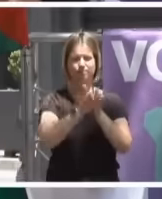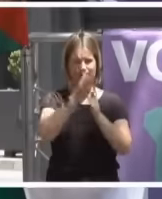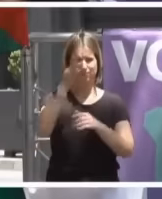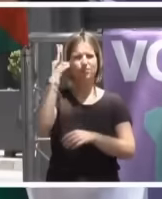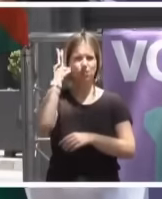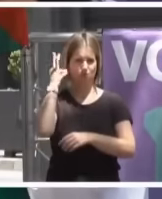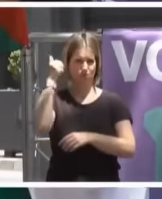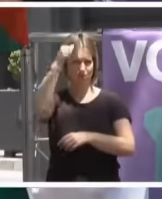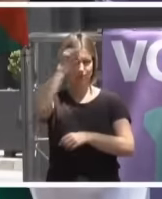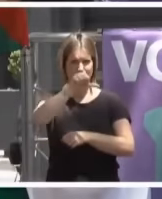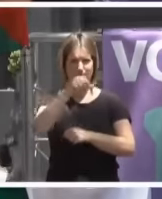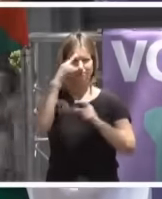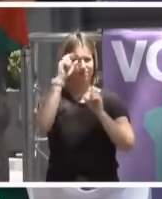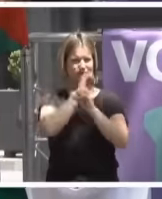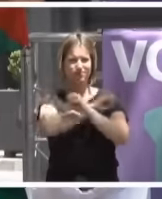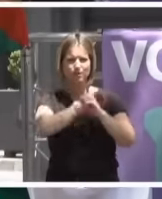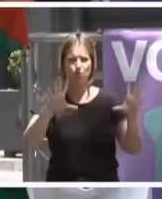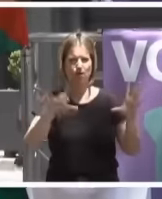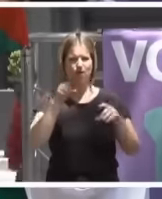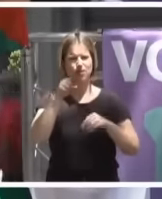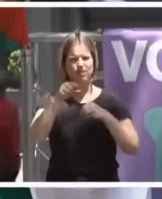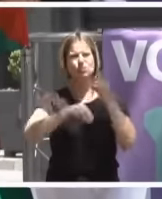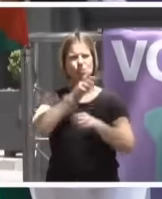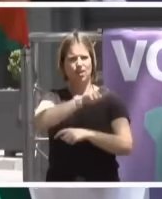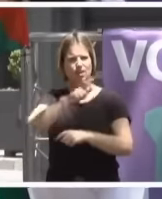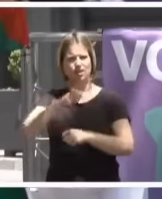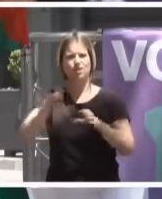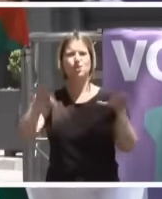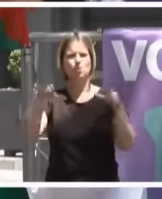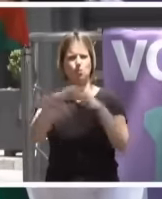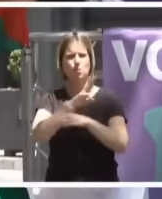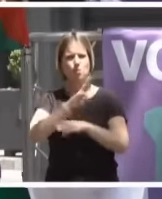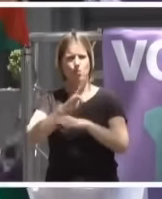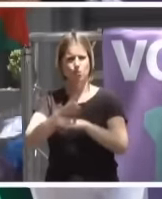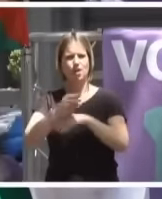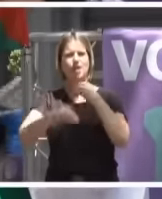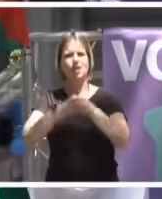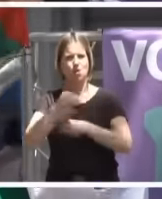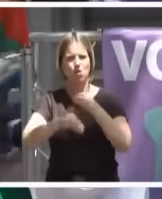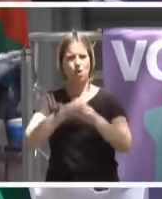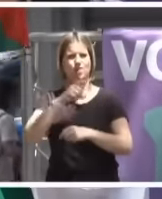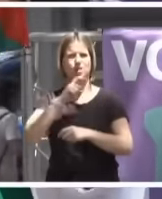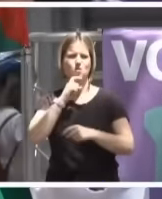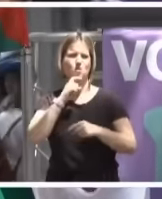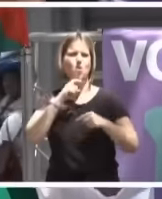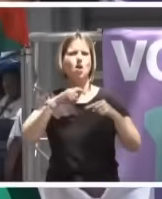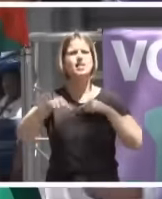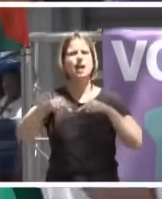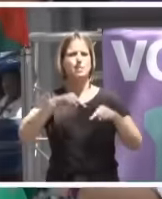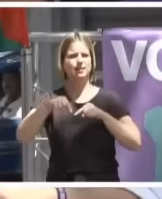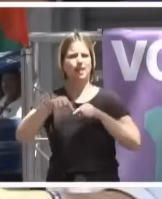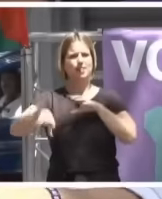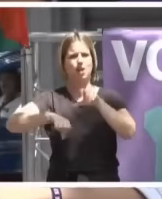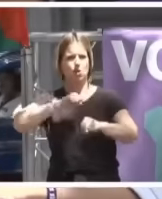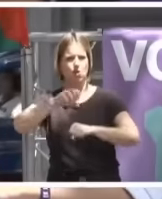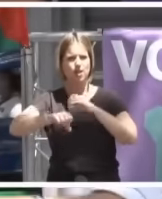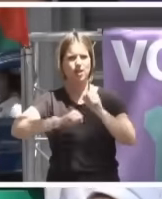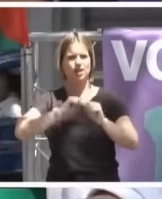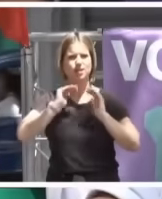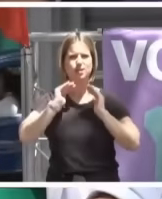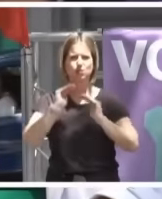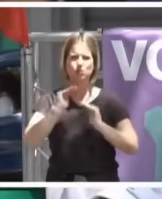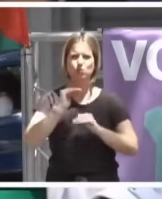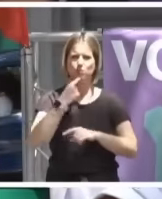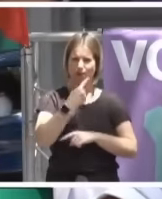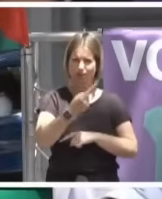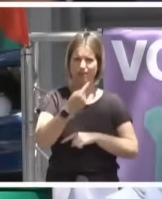compañeras. Es evidente, eso es lo que hace la gente del Partido Popular. Son capataces de colonia. Son manijeros, como